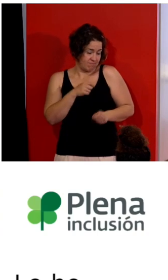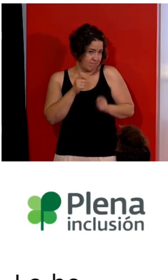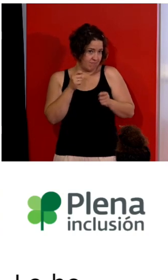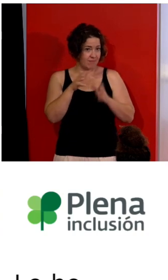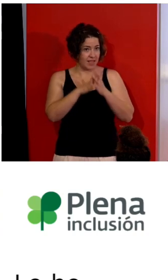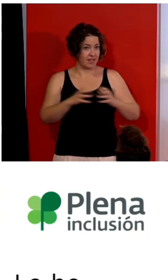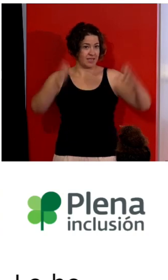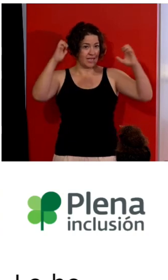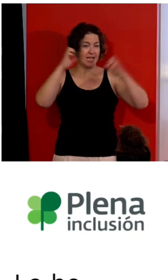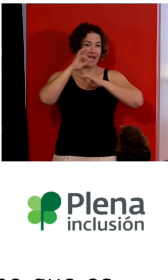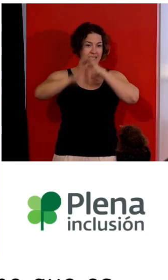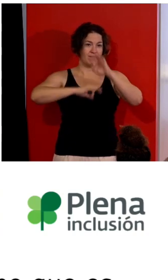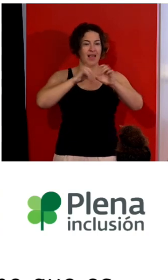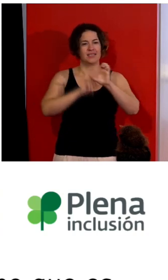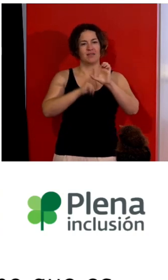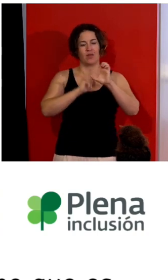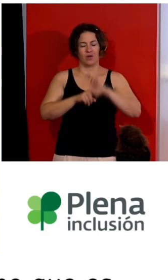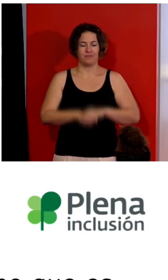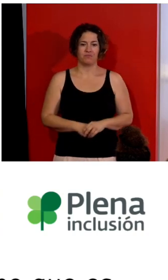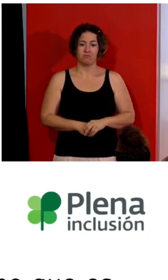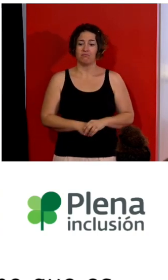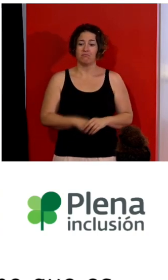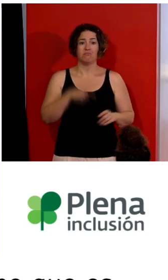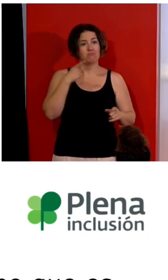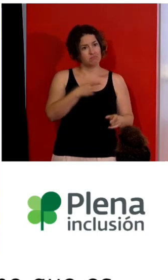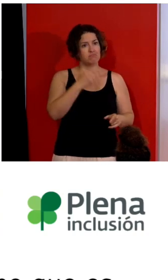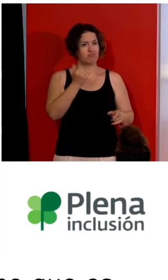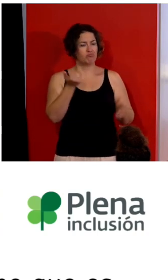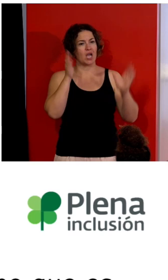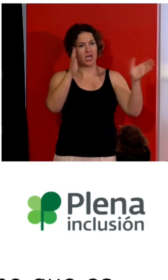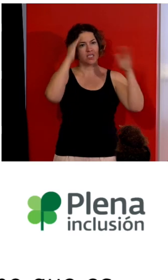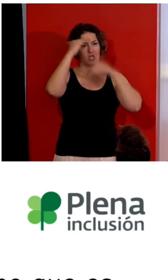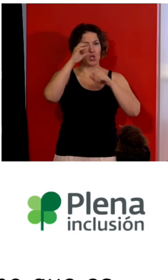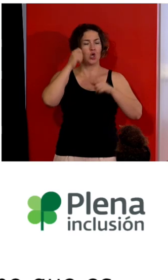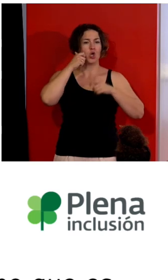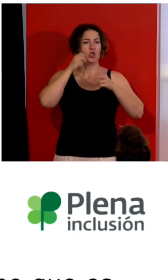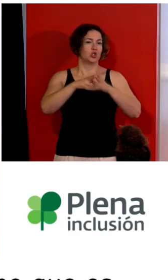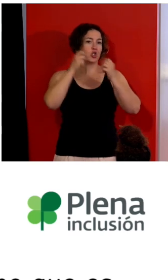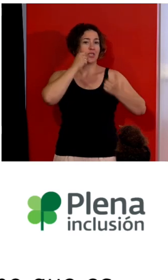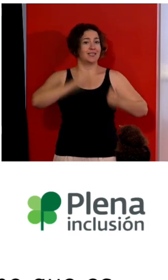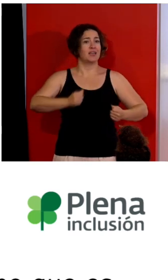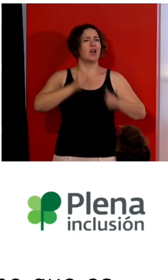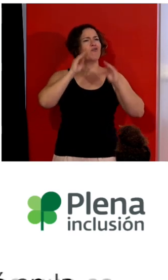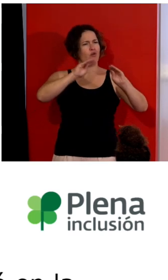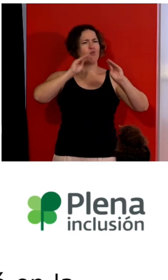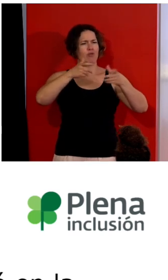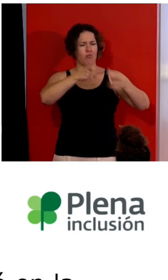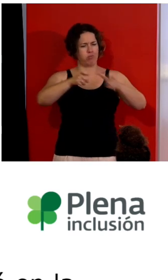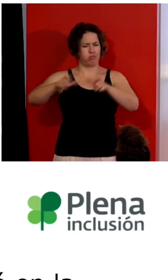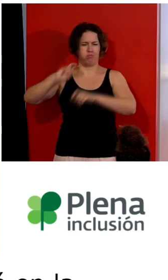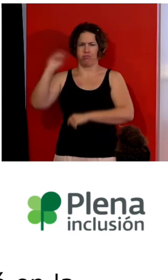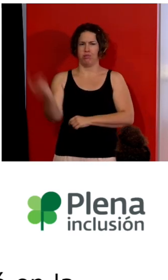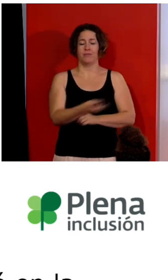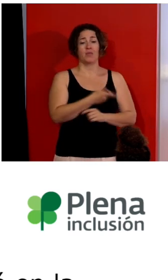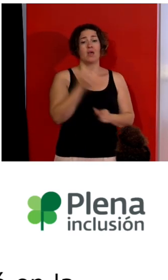de Extremadura. Cuenta con un grado medio en atención sociosanitaria y con formación en distintas áreas. En su recorrido profesional